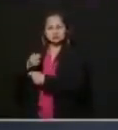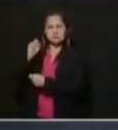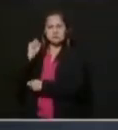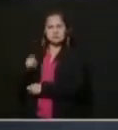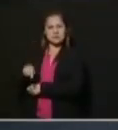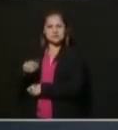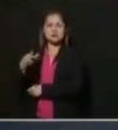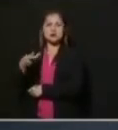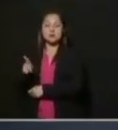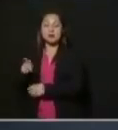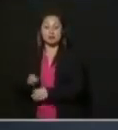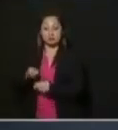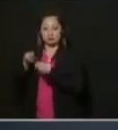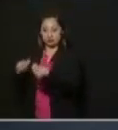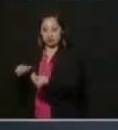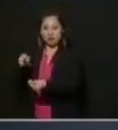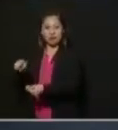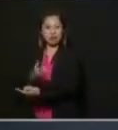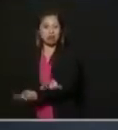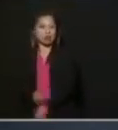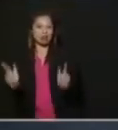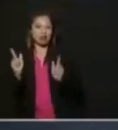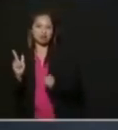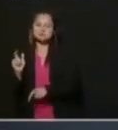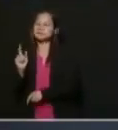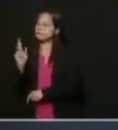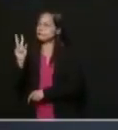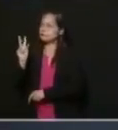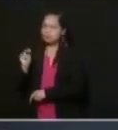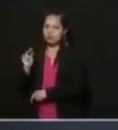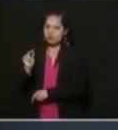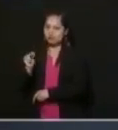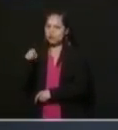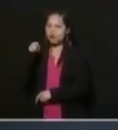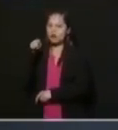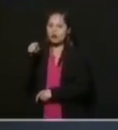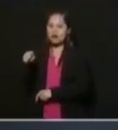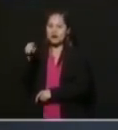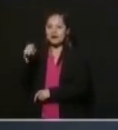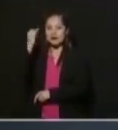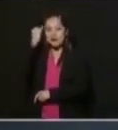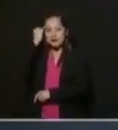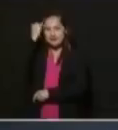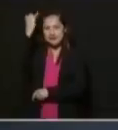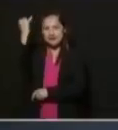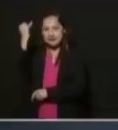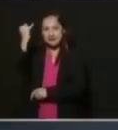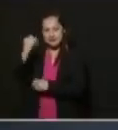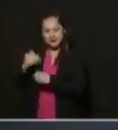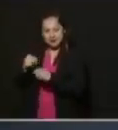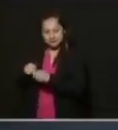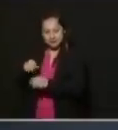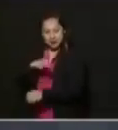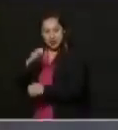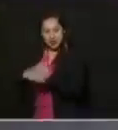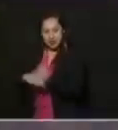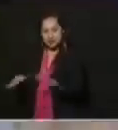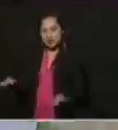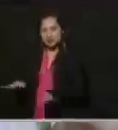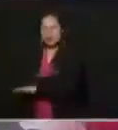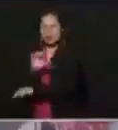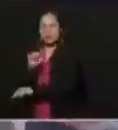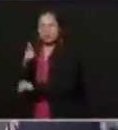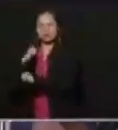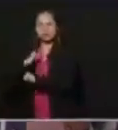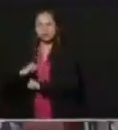en gana, sino para que al cumplir la voluntad del pueblo en el proyecto en el que se habían quedado, ahí le seguían. Sí, sí. Y él podía